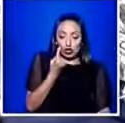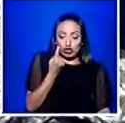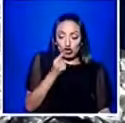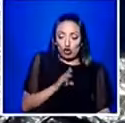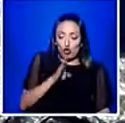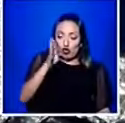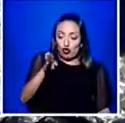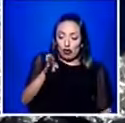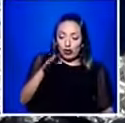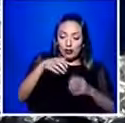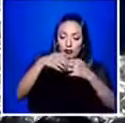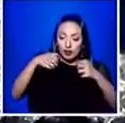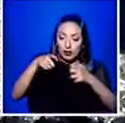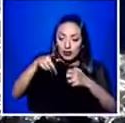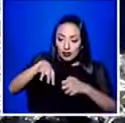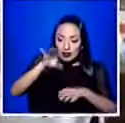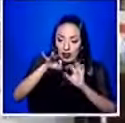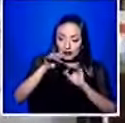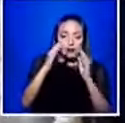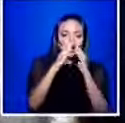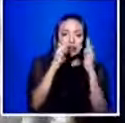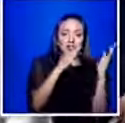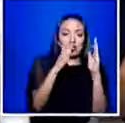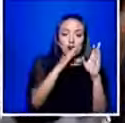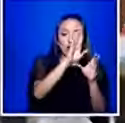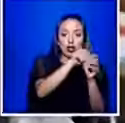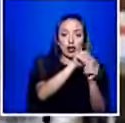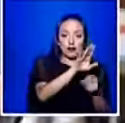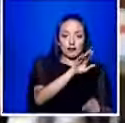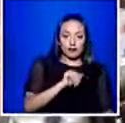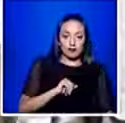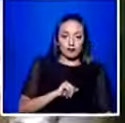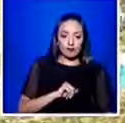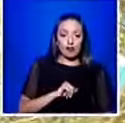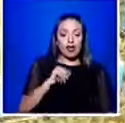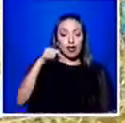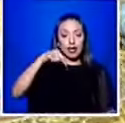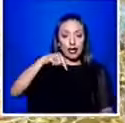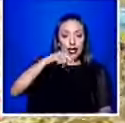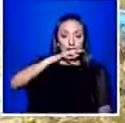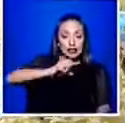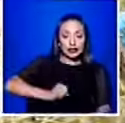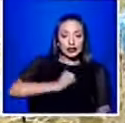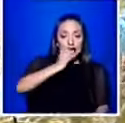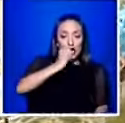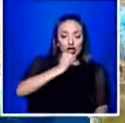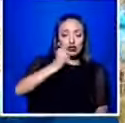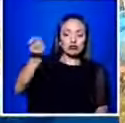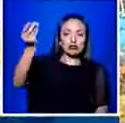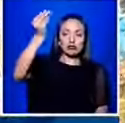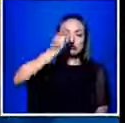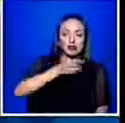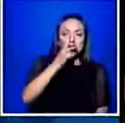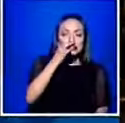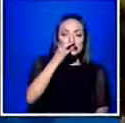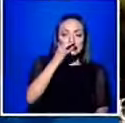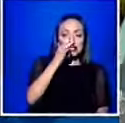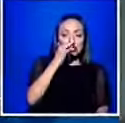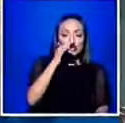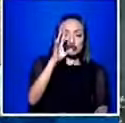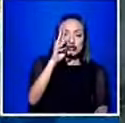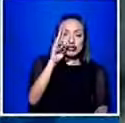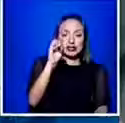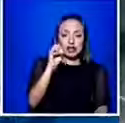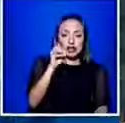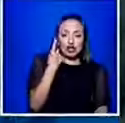han sido descubiertos están en albergues. Según la Cancillería, en lo que va del año se han repatriado 60 menores de edad que